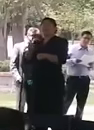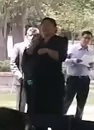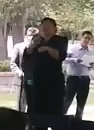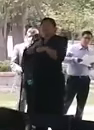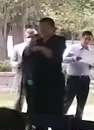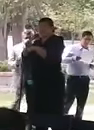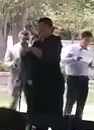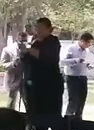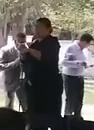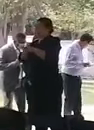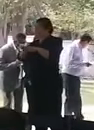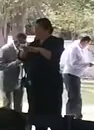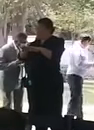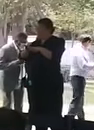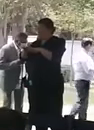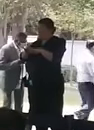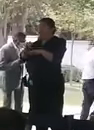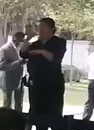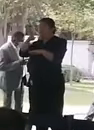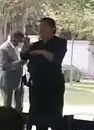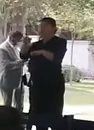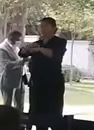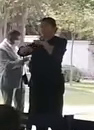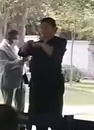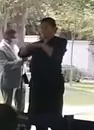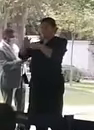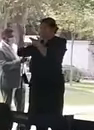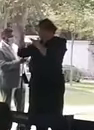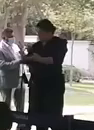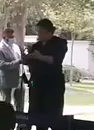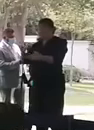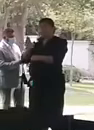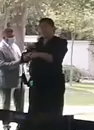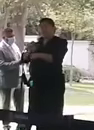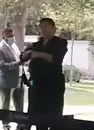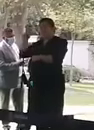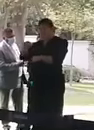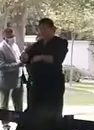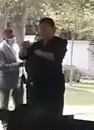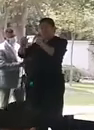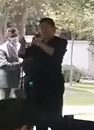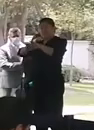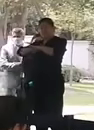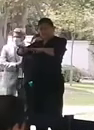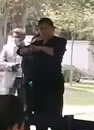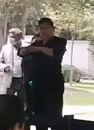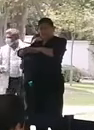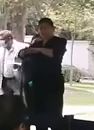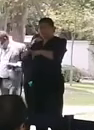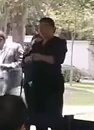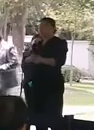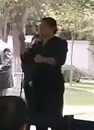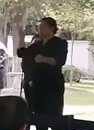para traer también mayor número de empresas que se instalen en Tlaxcala y que